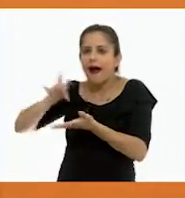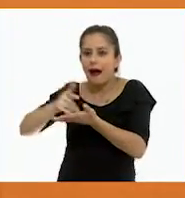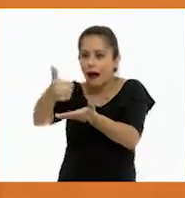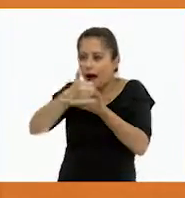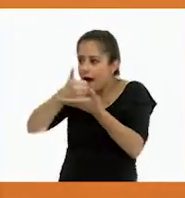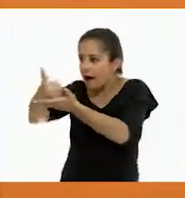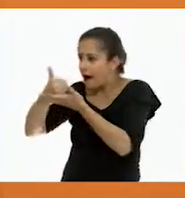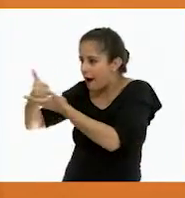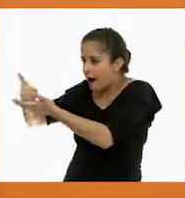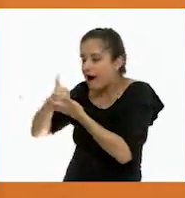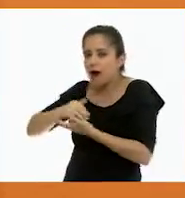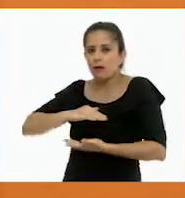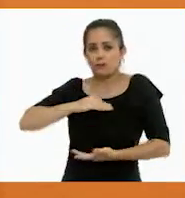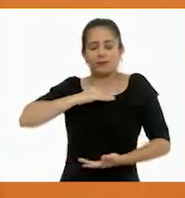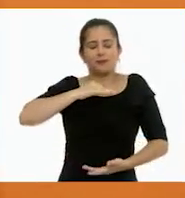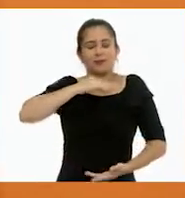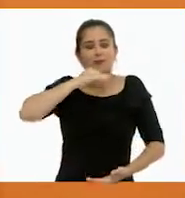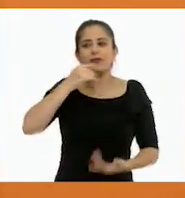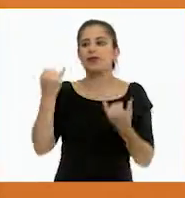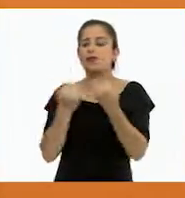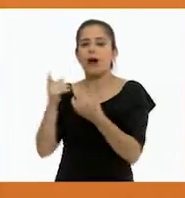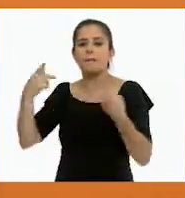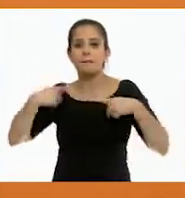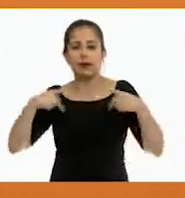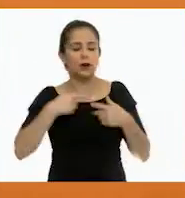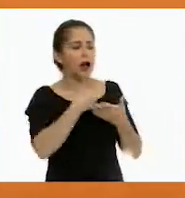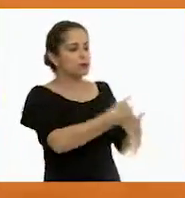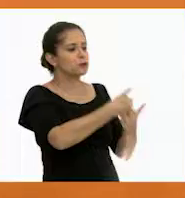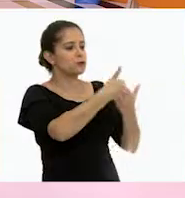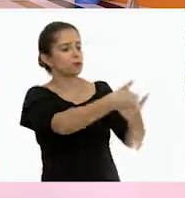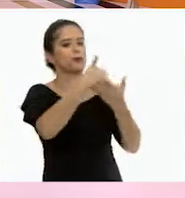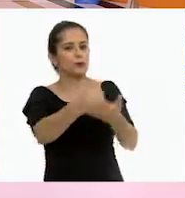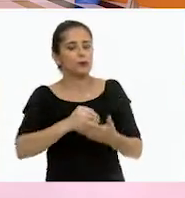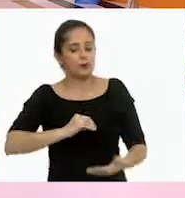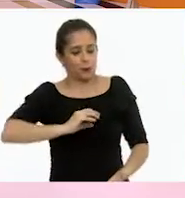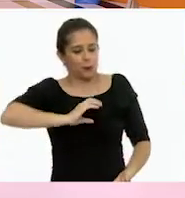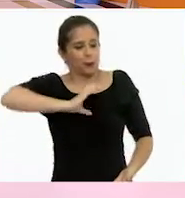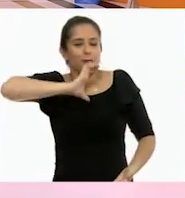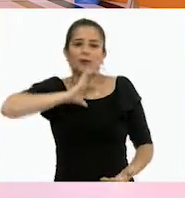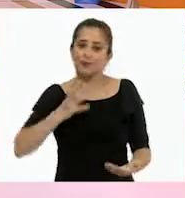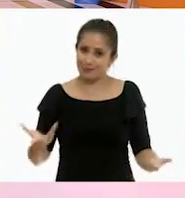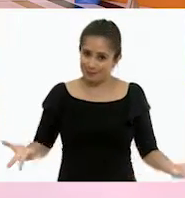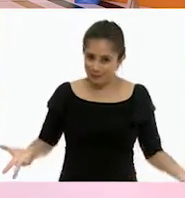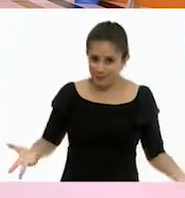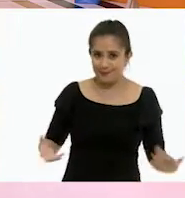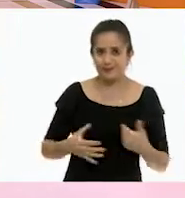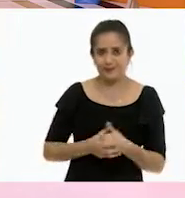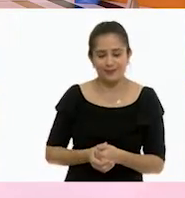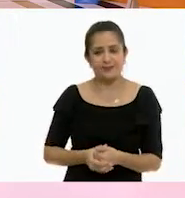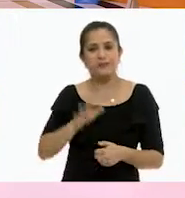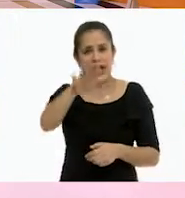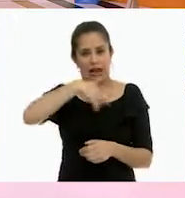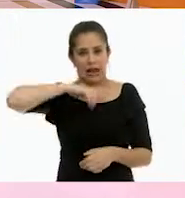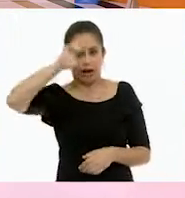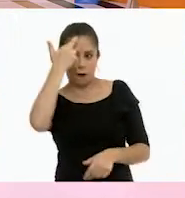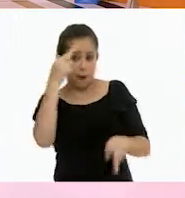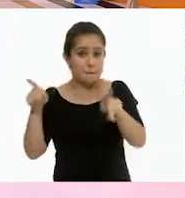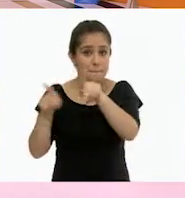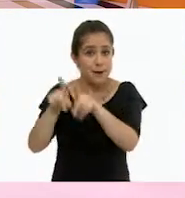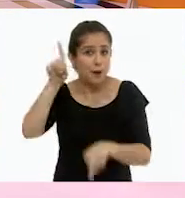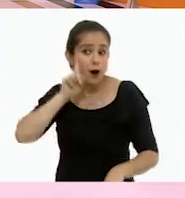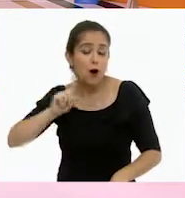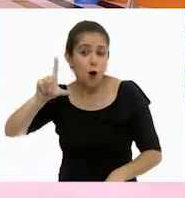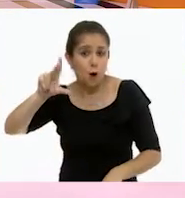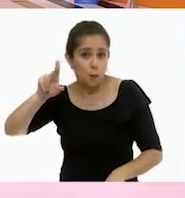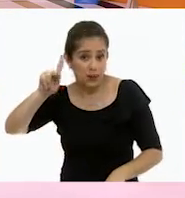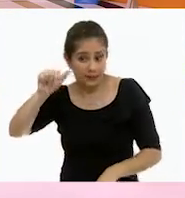la persona que ayuda va creciendo, por supuesto. Muy bien. Y yo recuerdo, por ejemplo, que mi prima Lupita, su